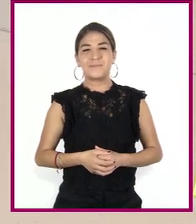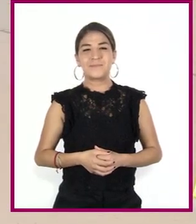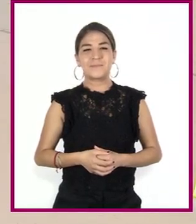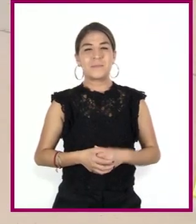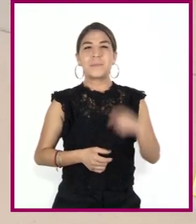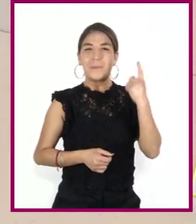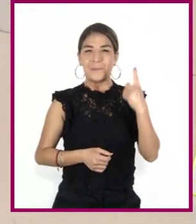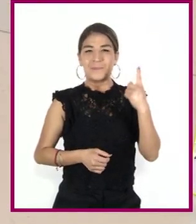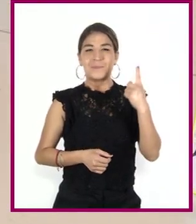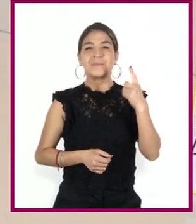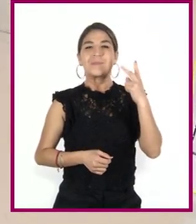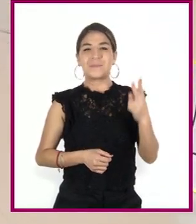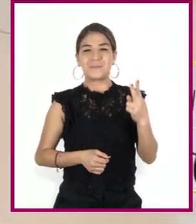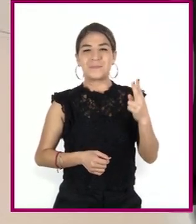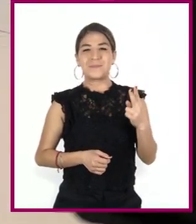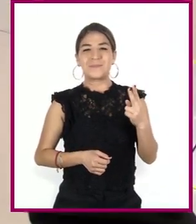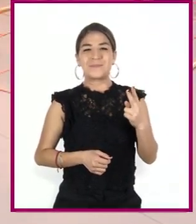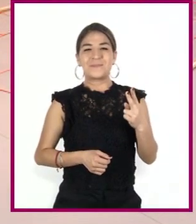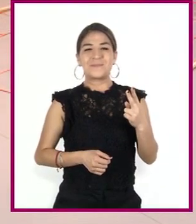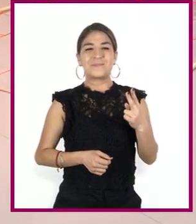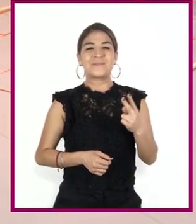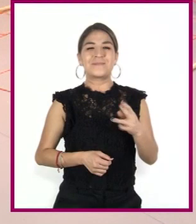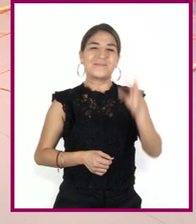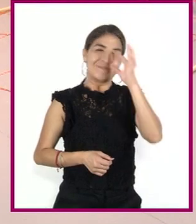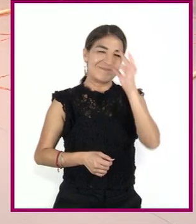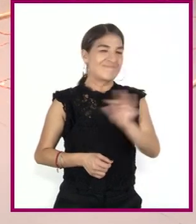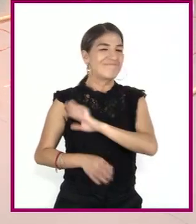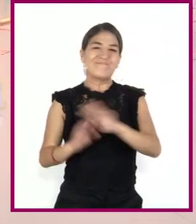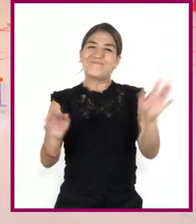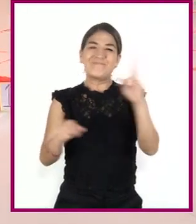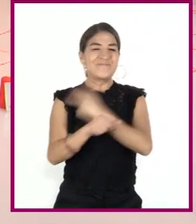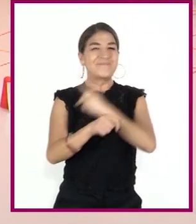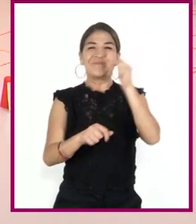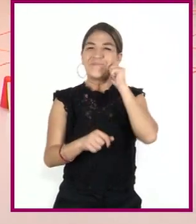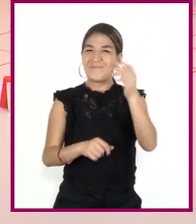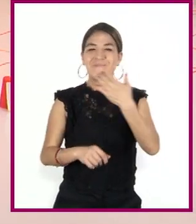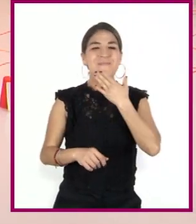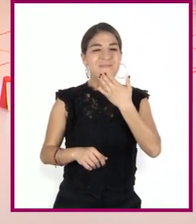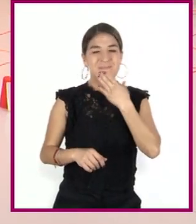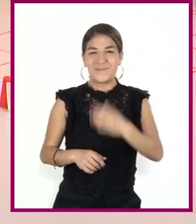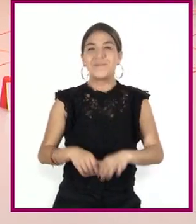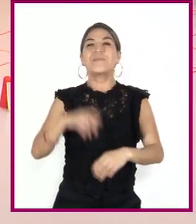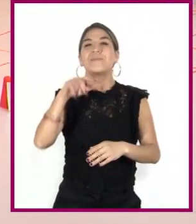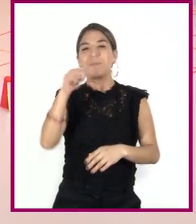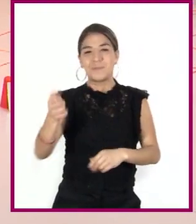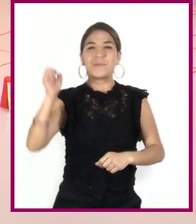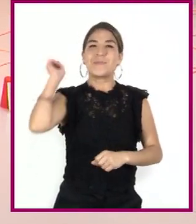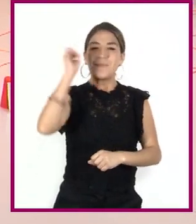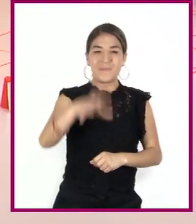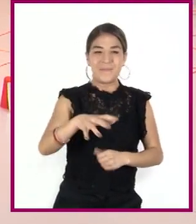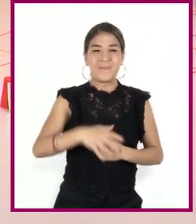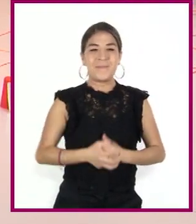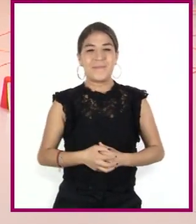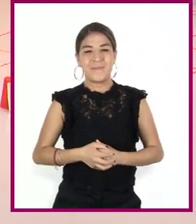Uno. Dos. No tiene una. No pasa nada. Quedan igual. Hago el siguiente lanzamiento.